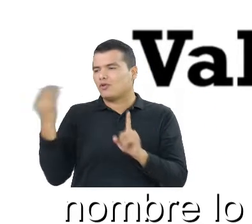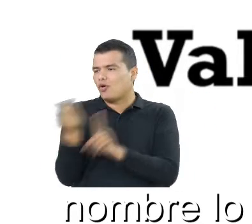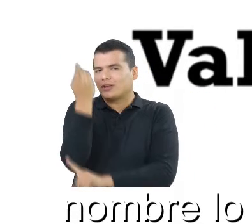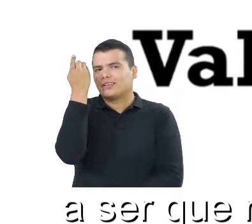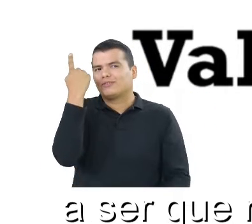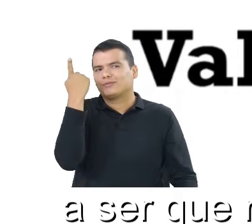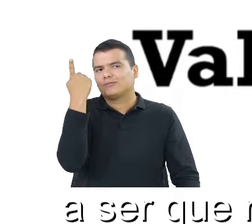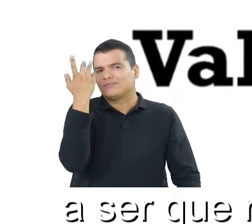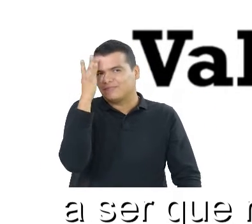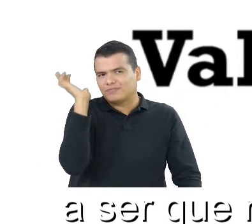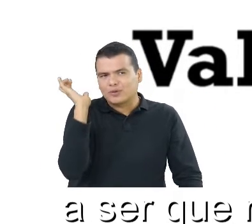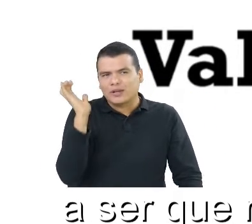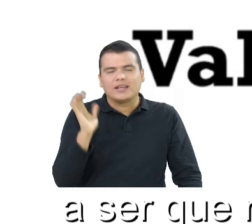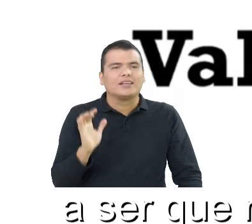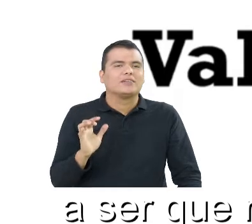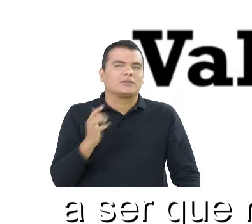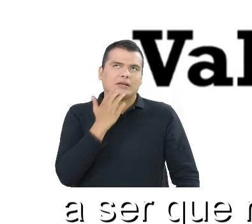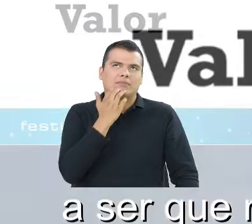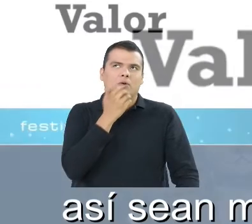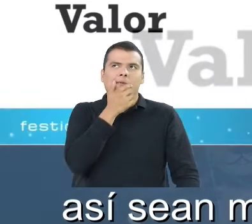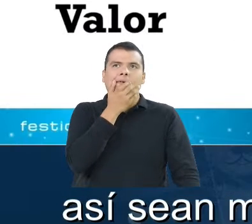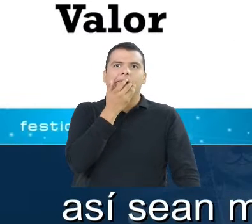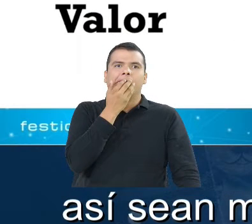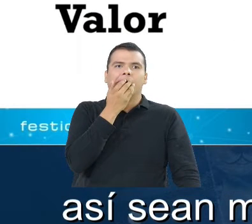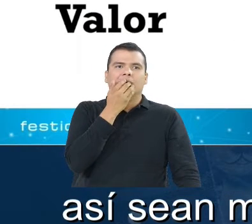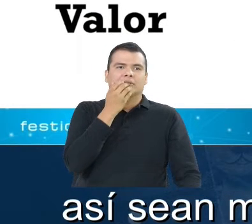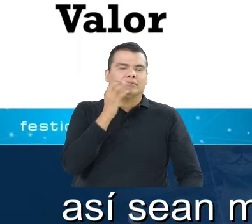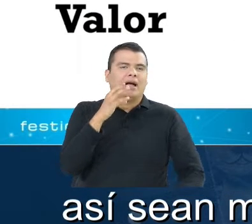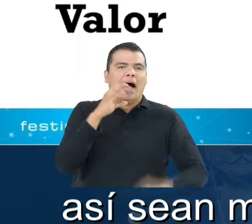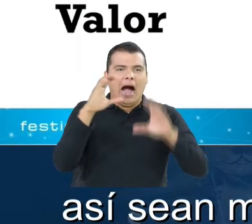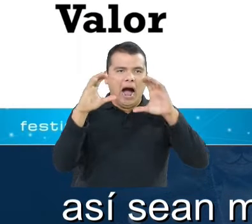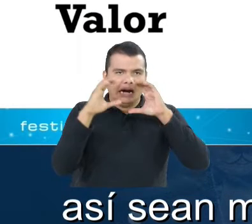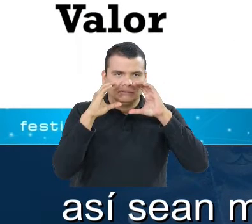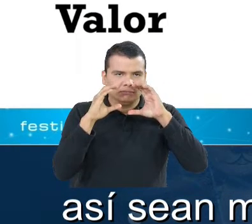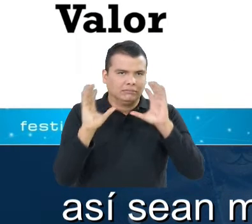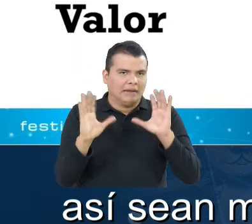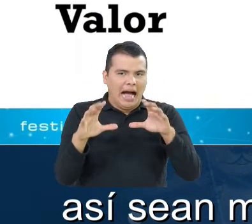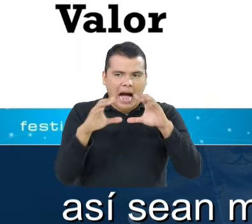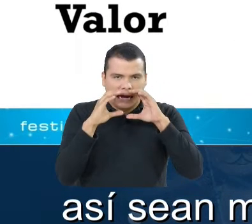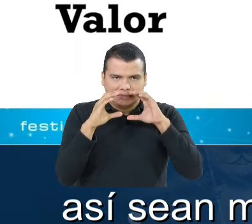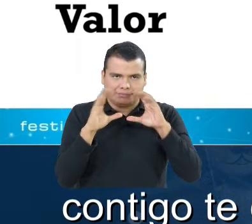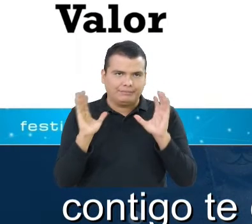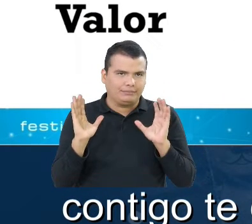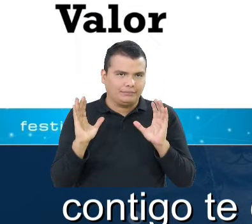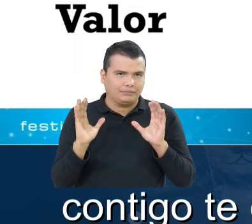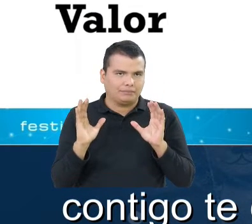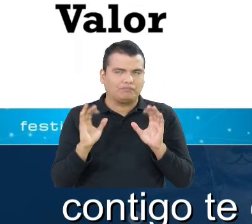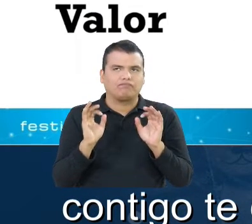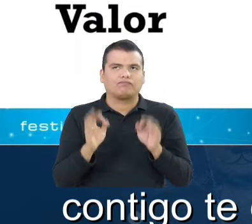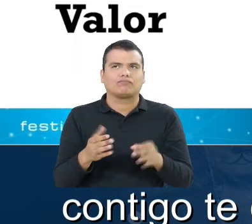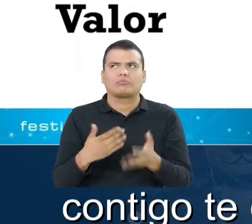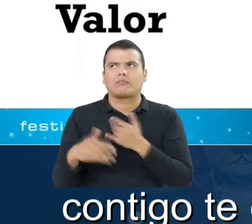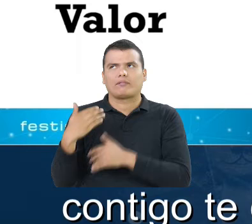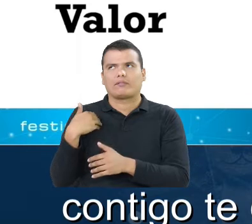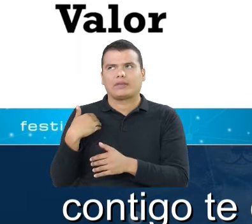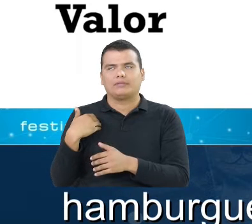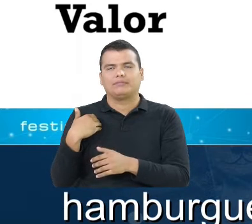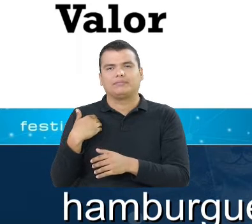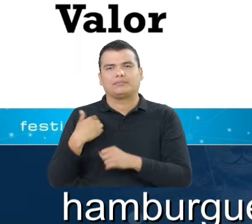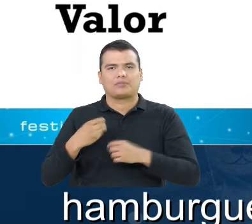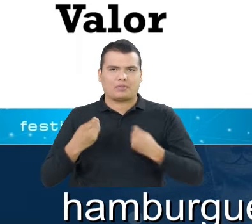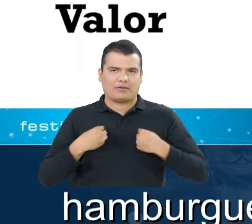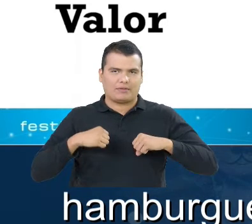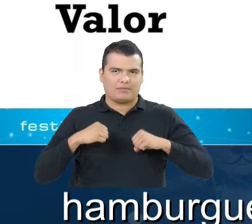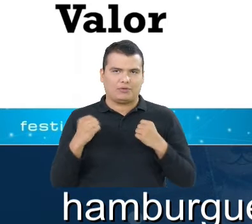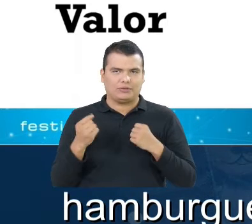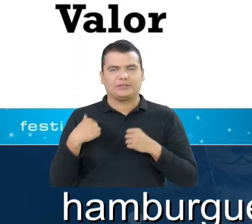contigo. Te doy un ejemplo de hamburguesas. Me encantan las hamburguesas. Hace unos años que me vine de Bogotá, hice un